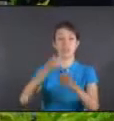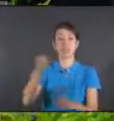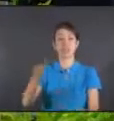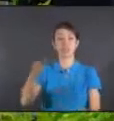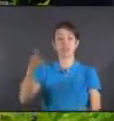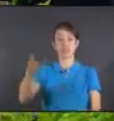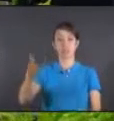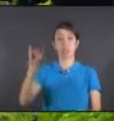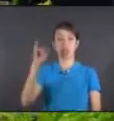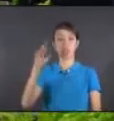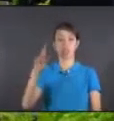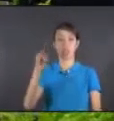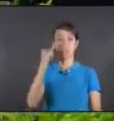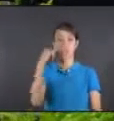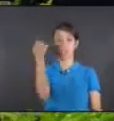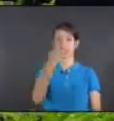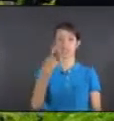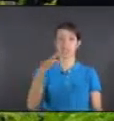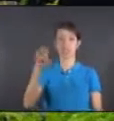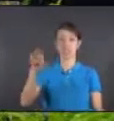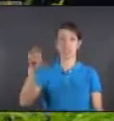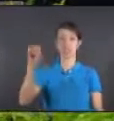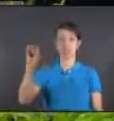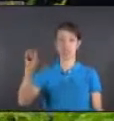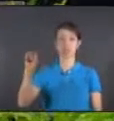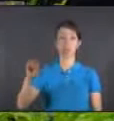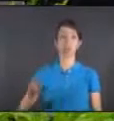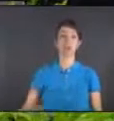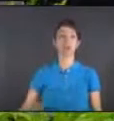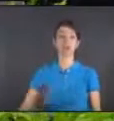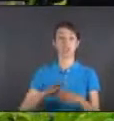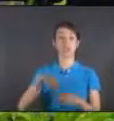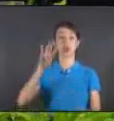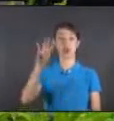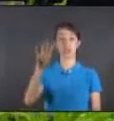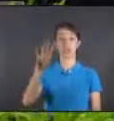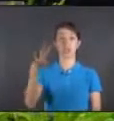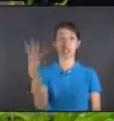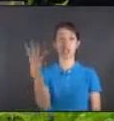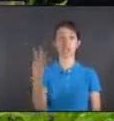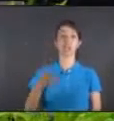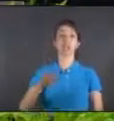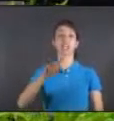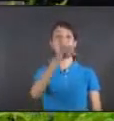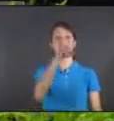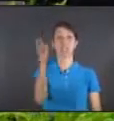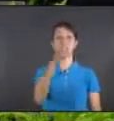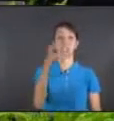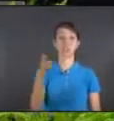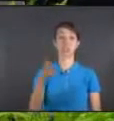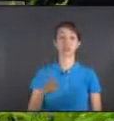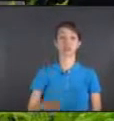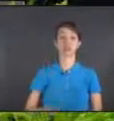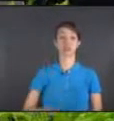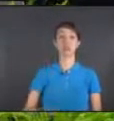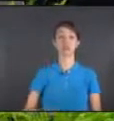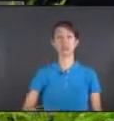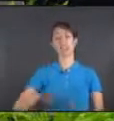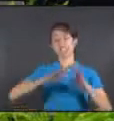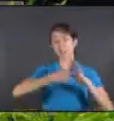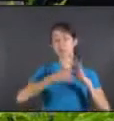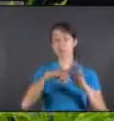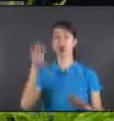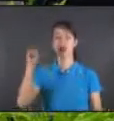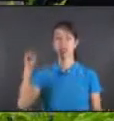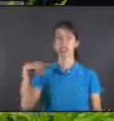currículum o su ridiculum vitae, ¿verdad? Y entonces él dijo, yo soy fariseo de fariseos.